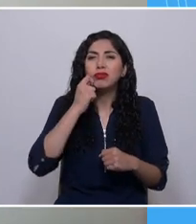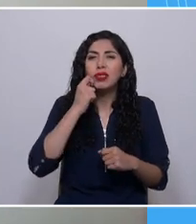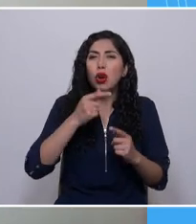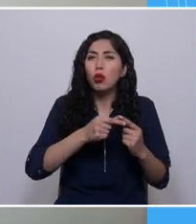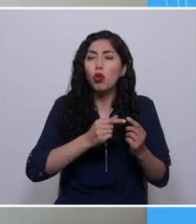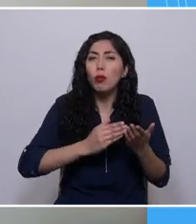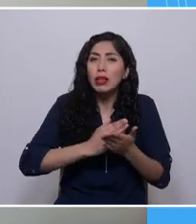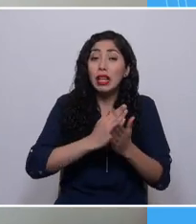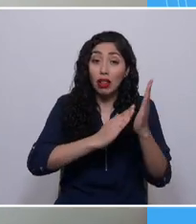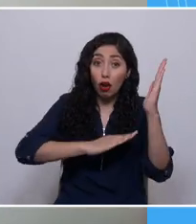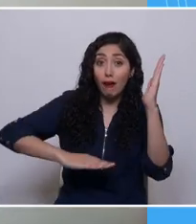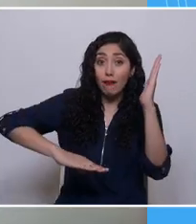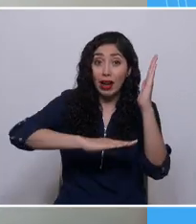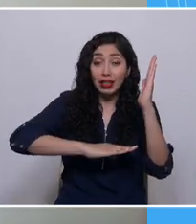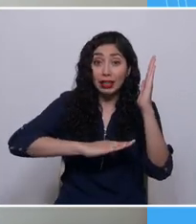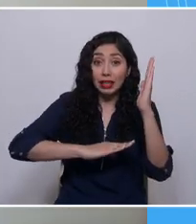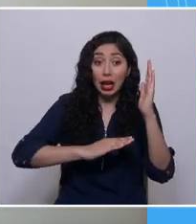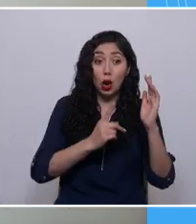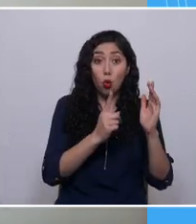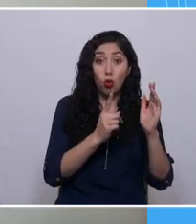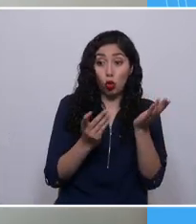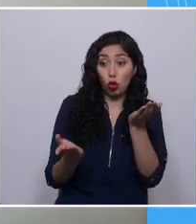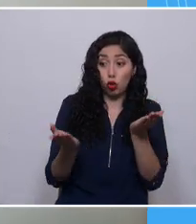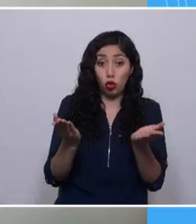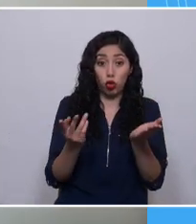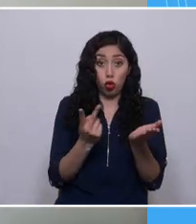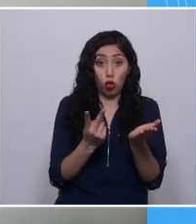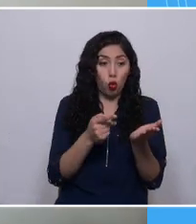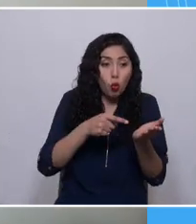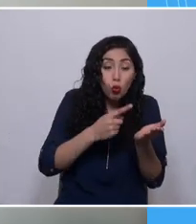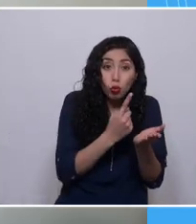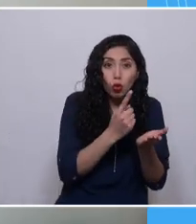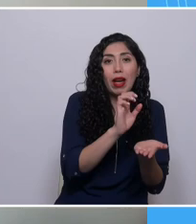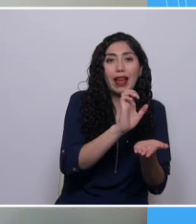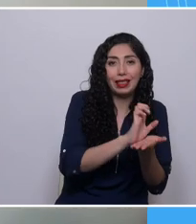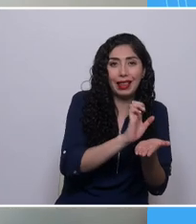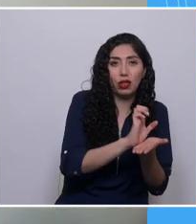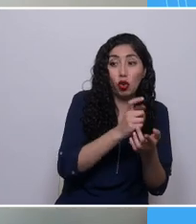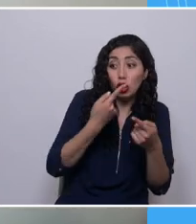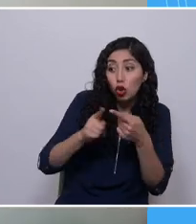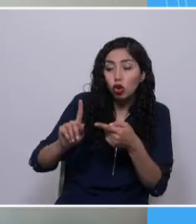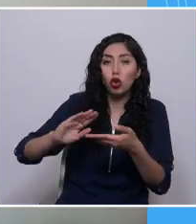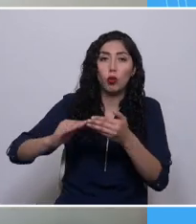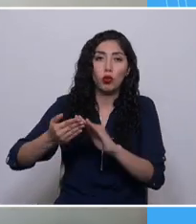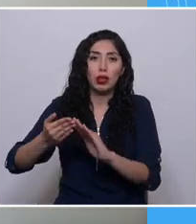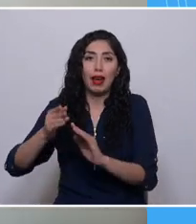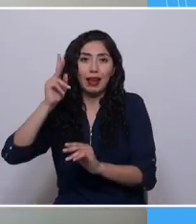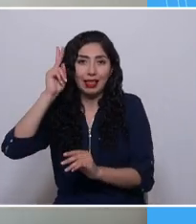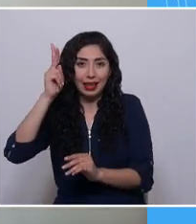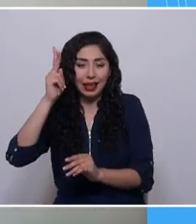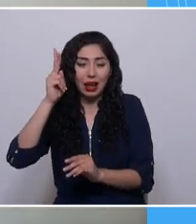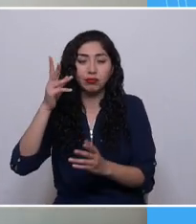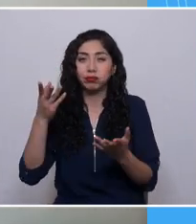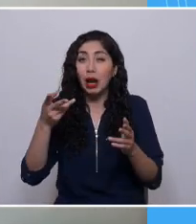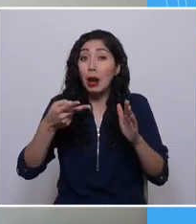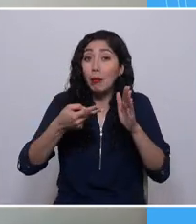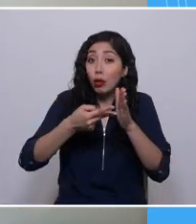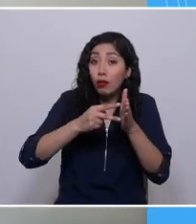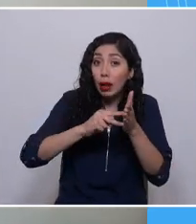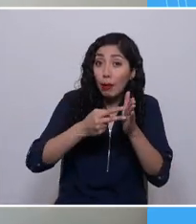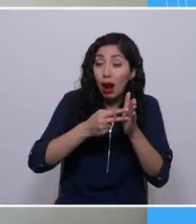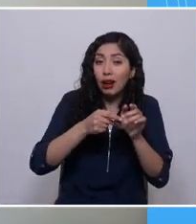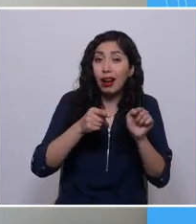de las partes es un órgano del poder constituido y la otra es una comunidad indígena. El problema es que ninguno de estos instrumentos